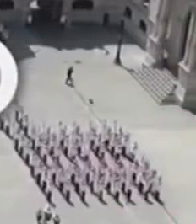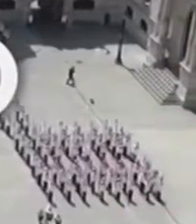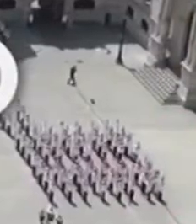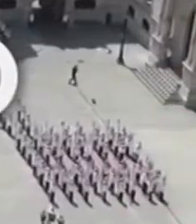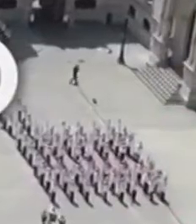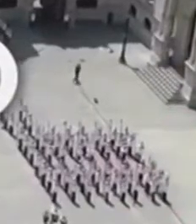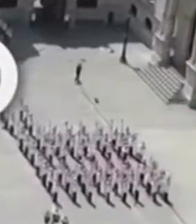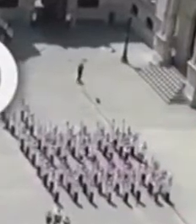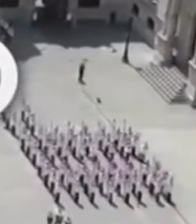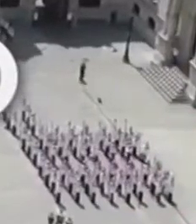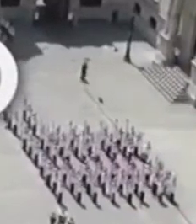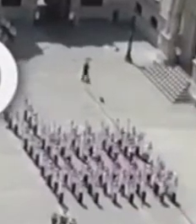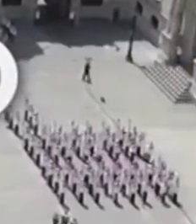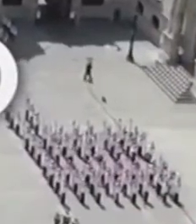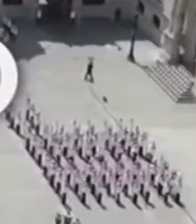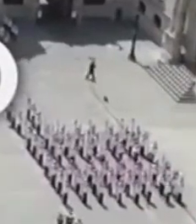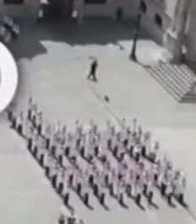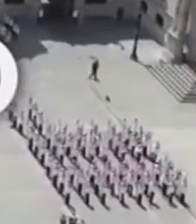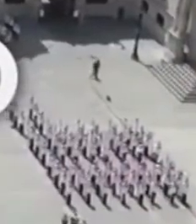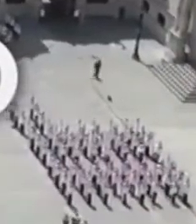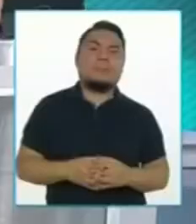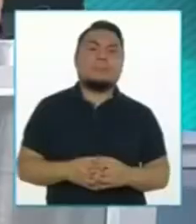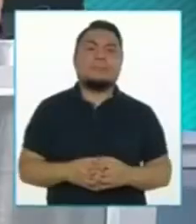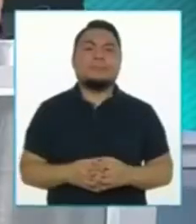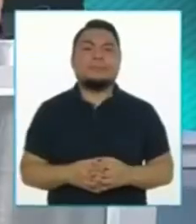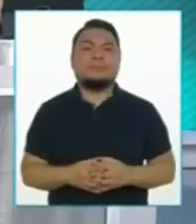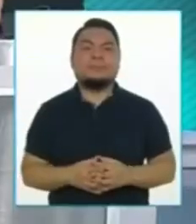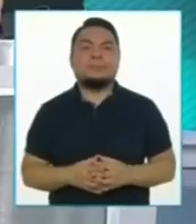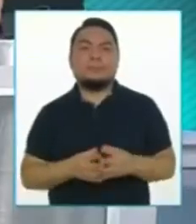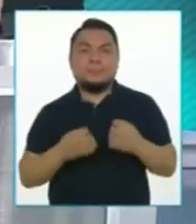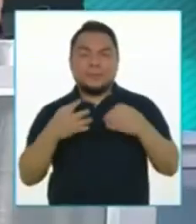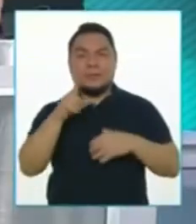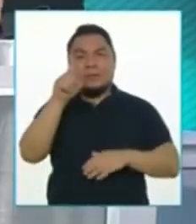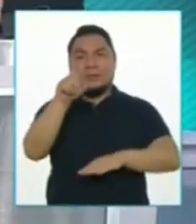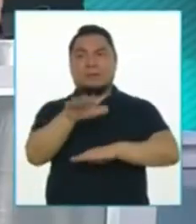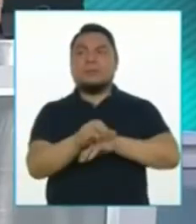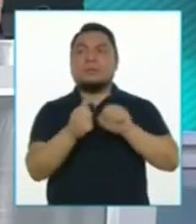Bien, 1:13 p.m.